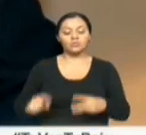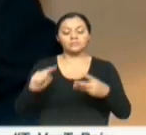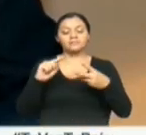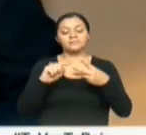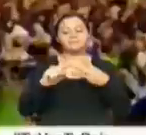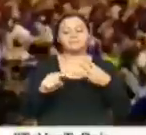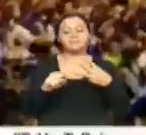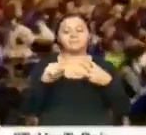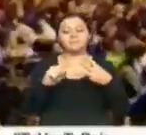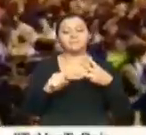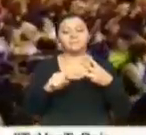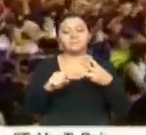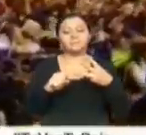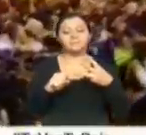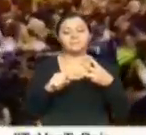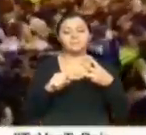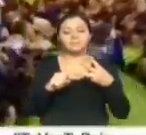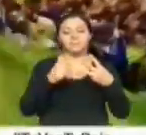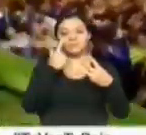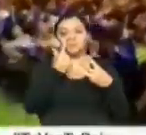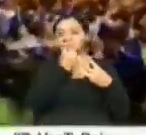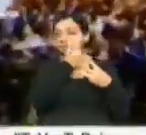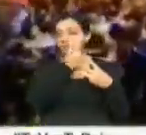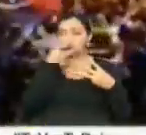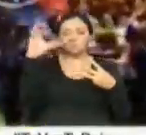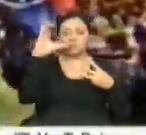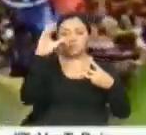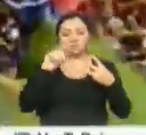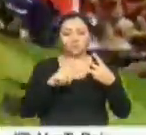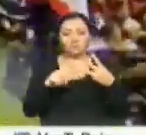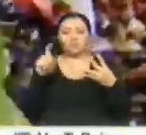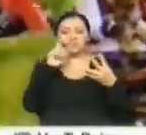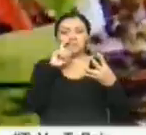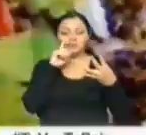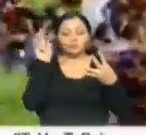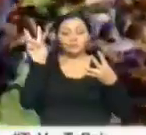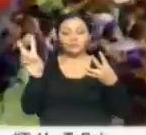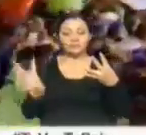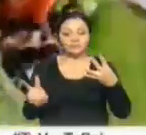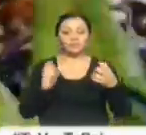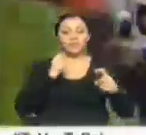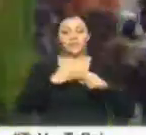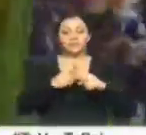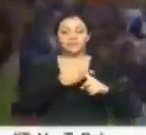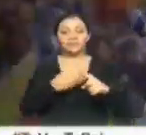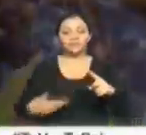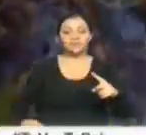El Salvador, Juan Manuel Santos de Colombia, Nicolás Maduro de Venezuela y la exmandataria